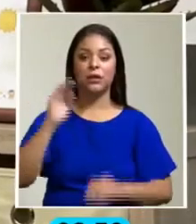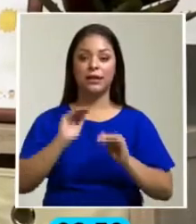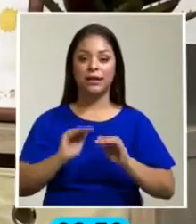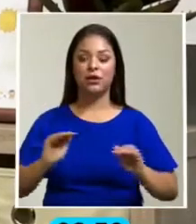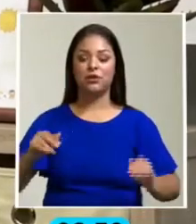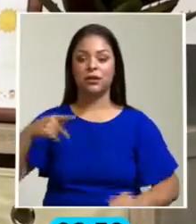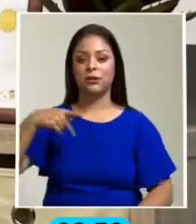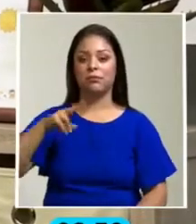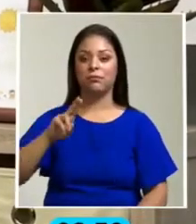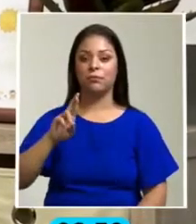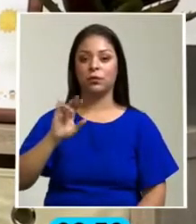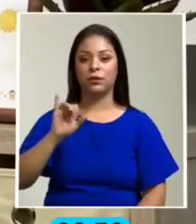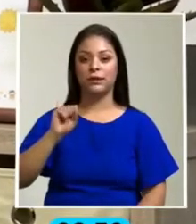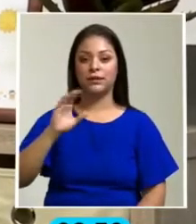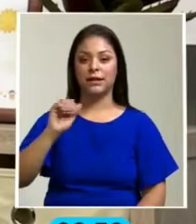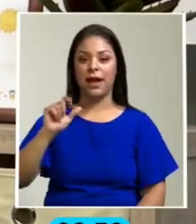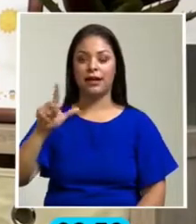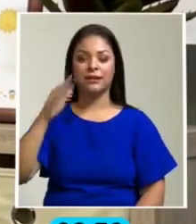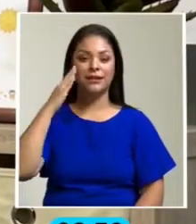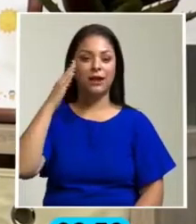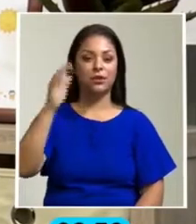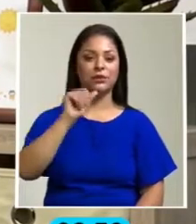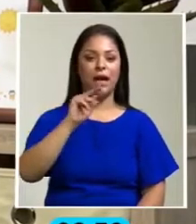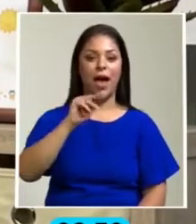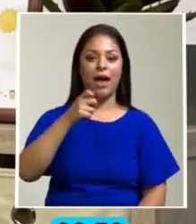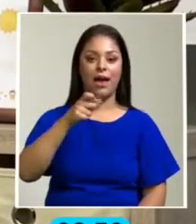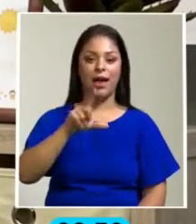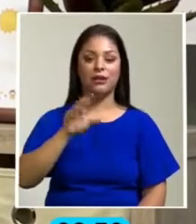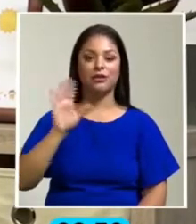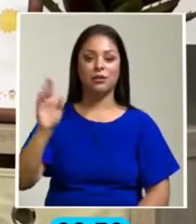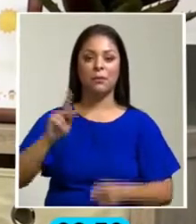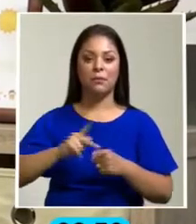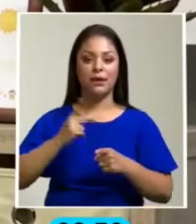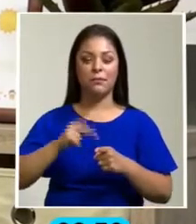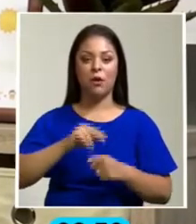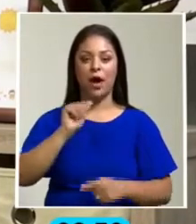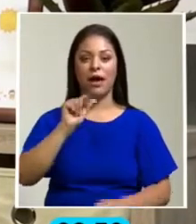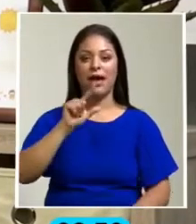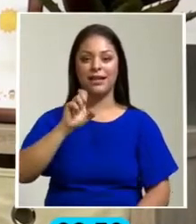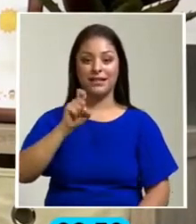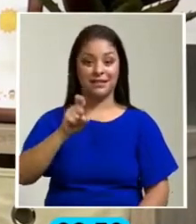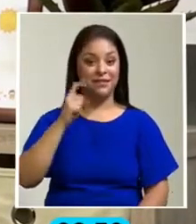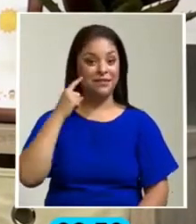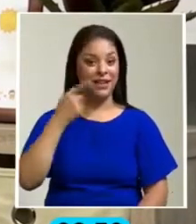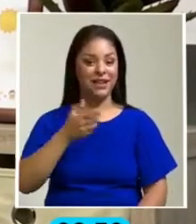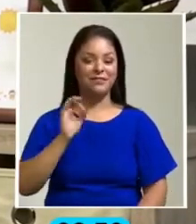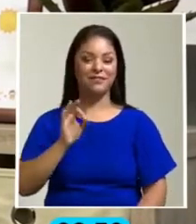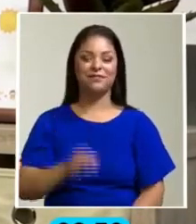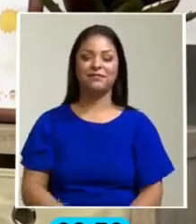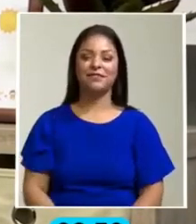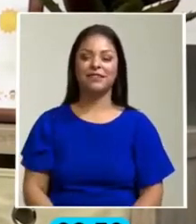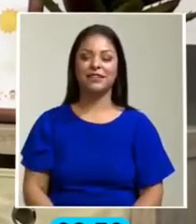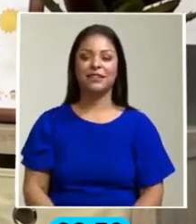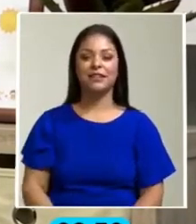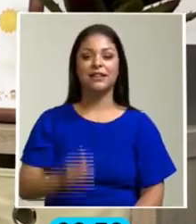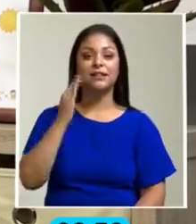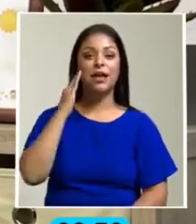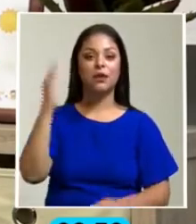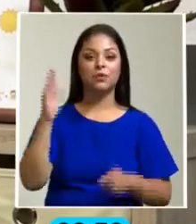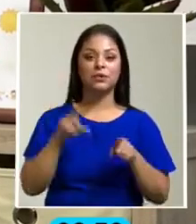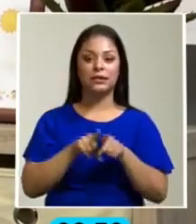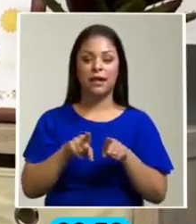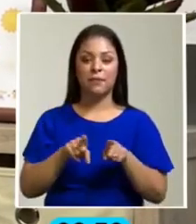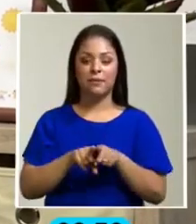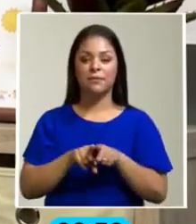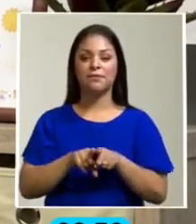y saludos a Ángel de su primo Alex. Oiga, Ángel, muy bien. Saludos también, dice, saludos